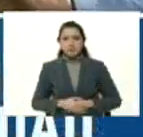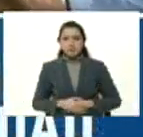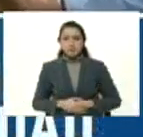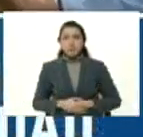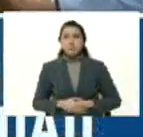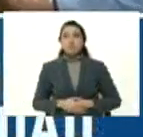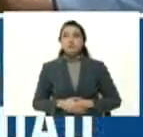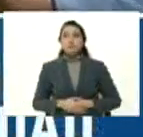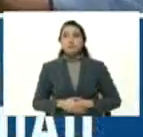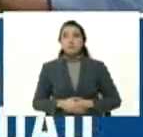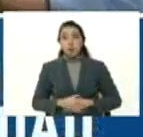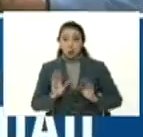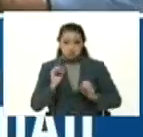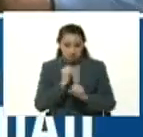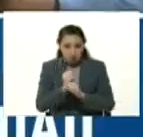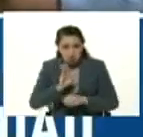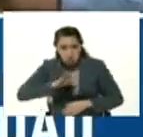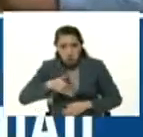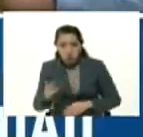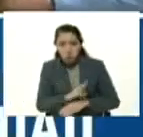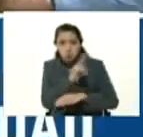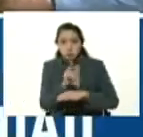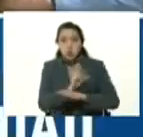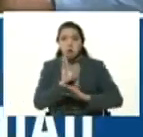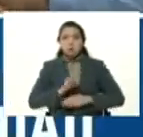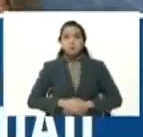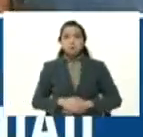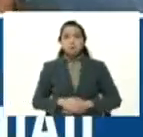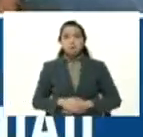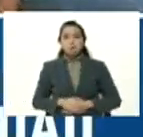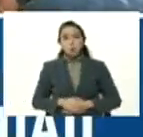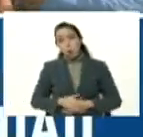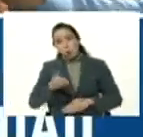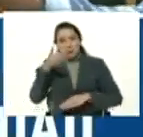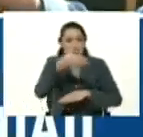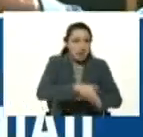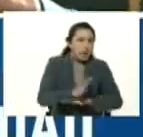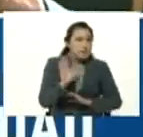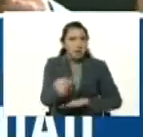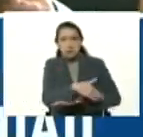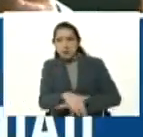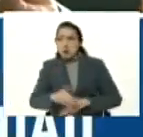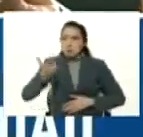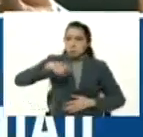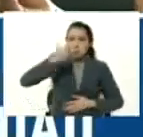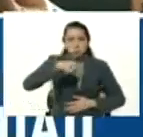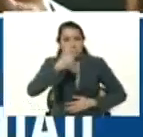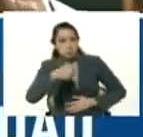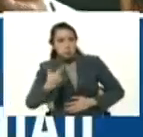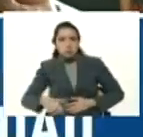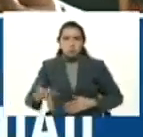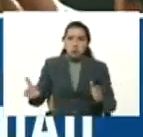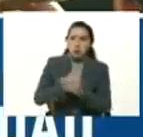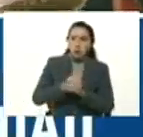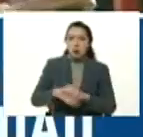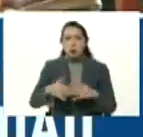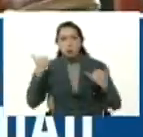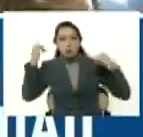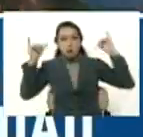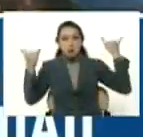para la faena, para el trabajo, pero es una bota que te sirve para salir a paviar a la calle. Así. ¿Ah? Para ir a una